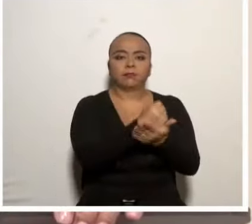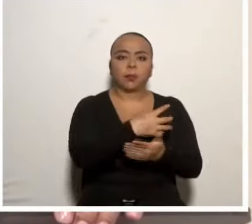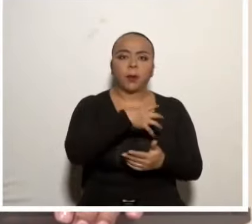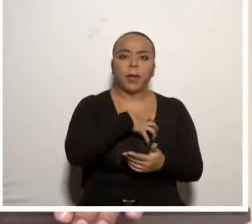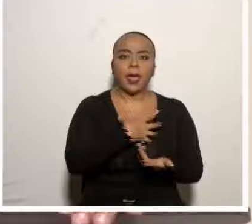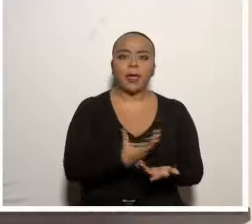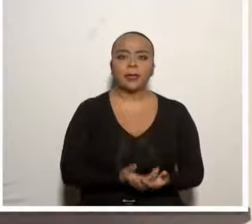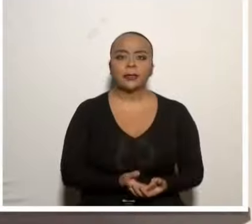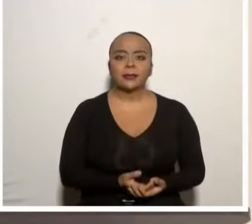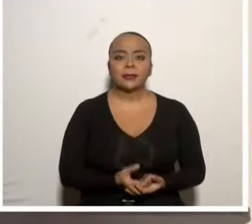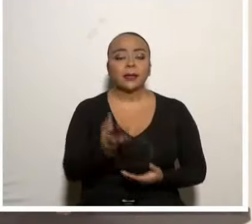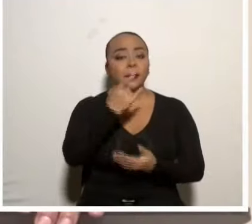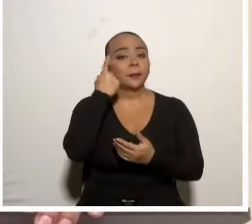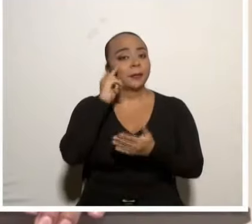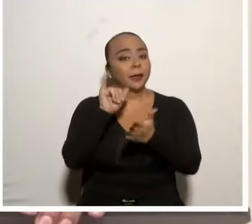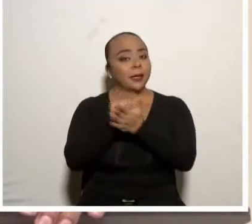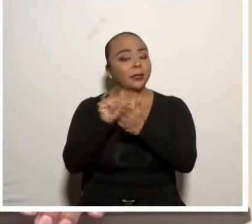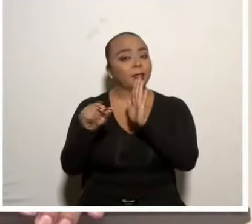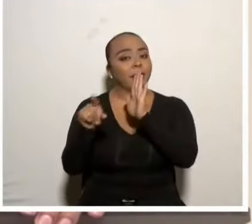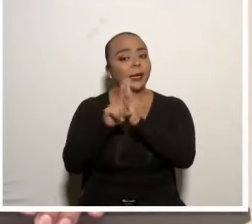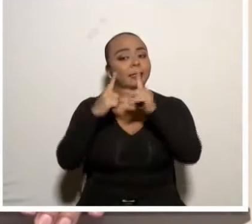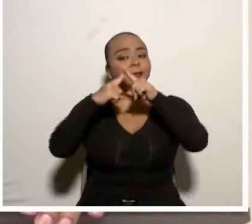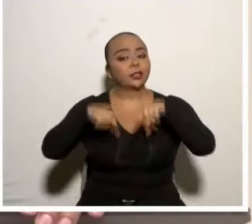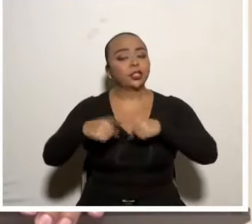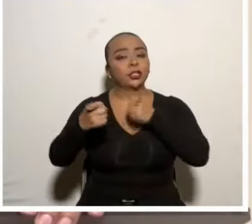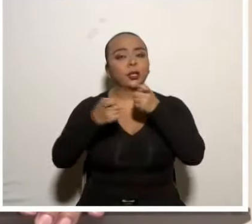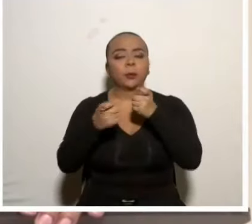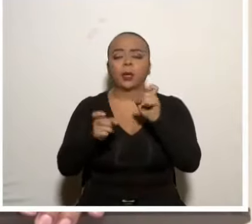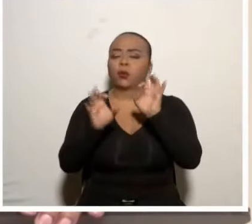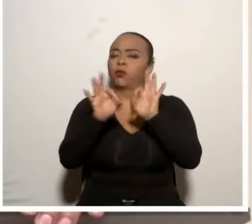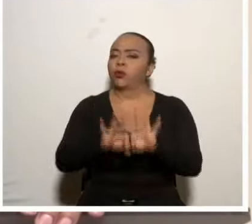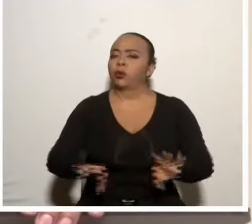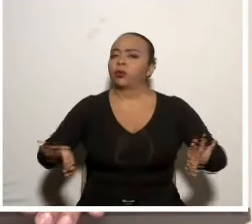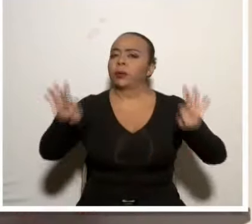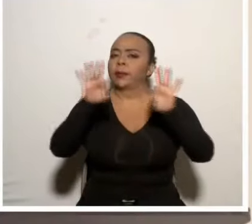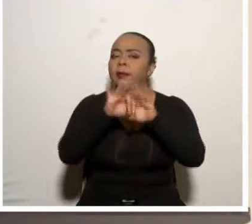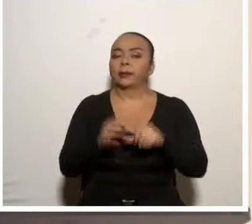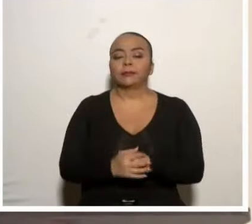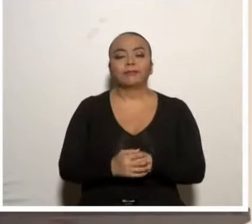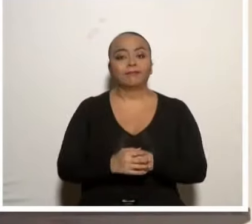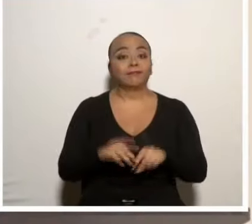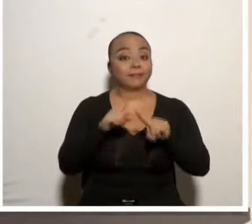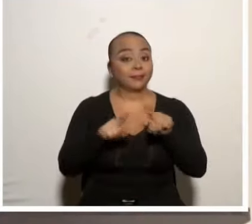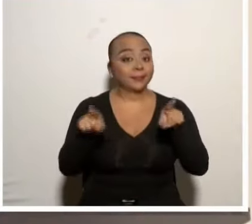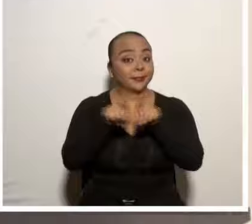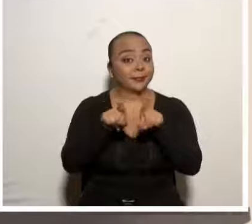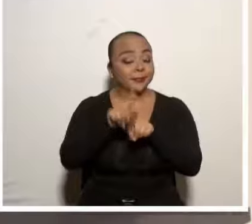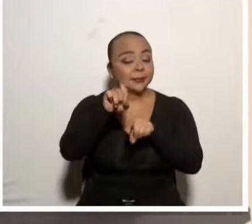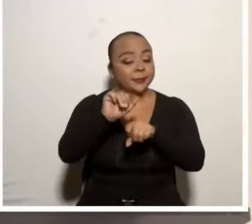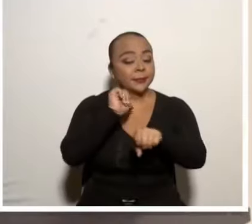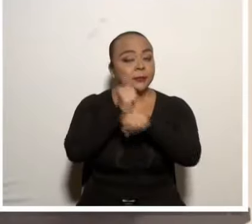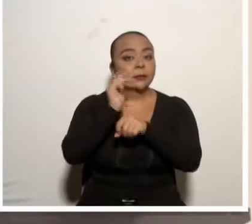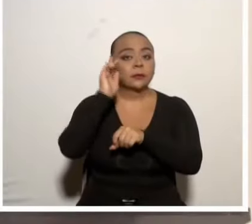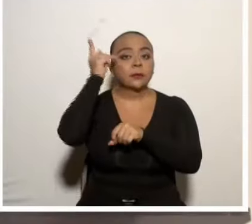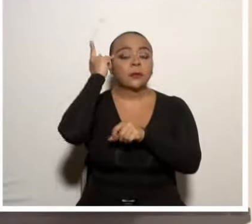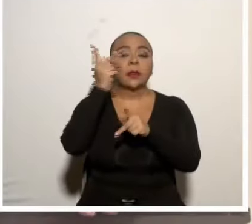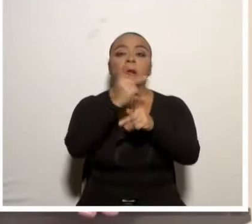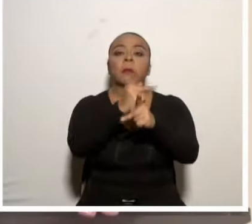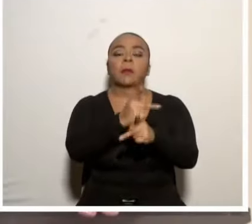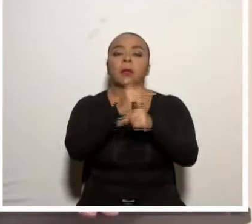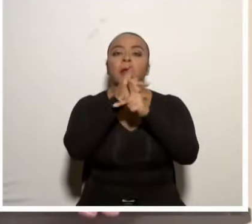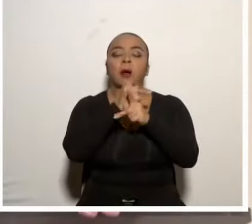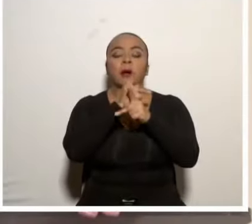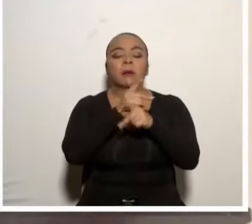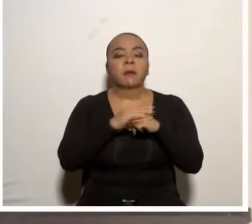propiedades, y para eso la ley de extinción de dominio es fundamental también. Pero también tenemos que crear una política de prevención